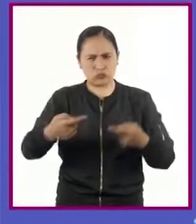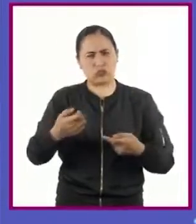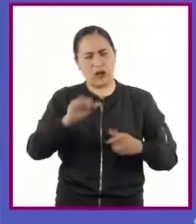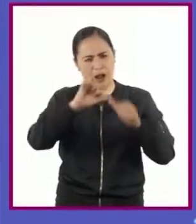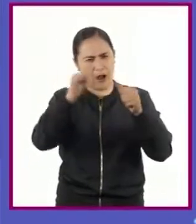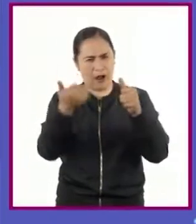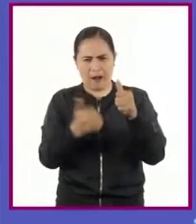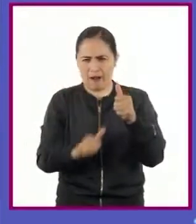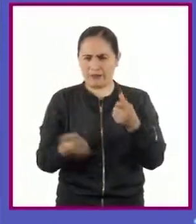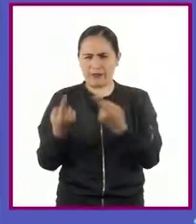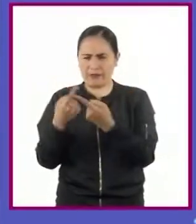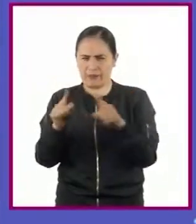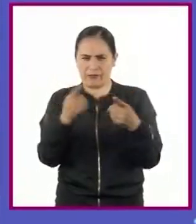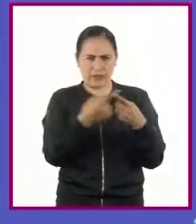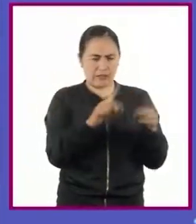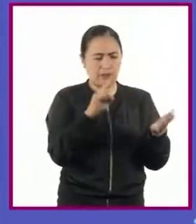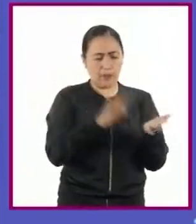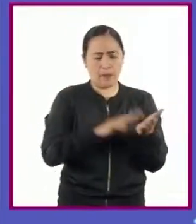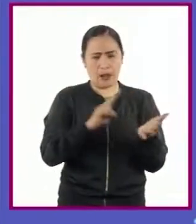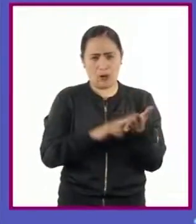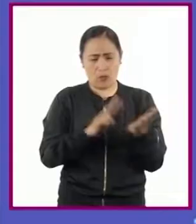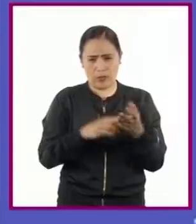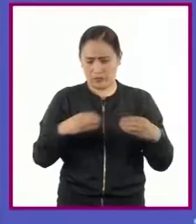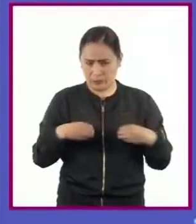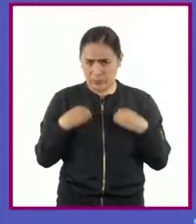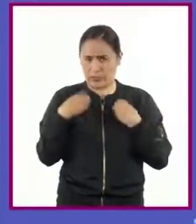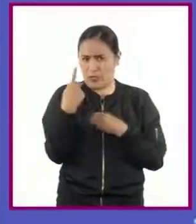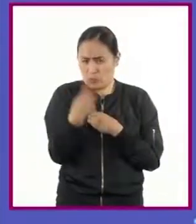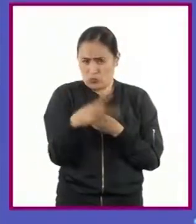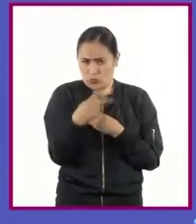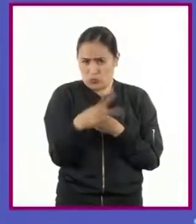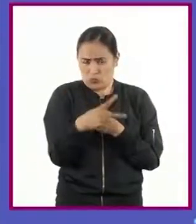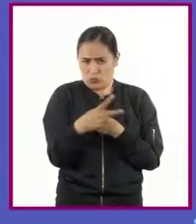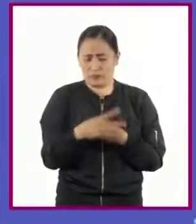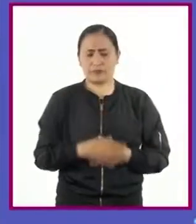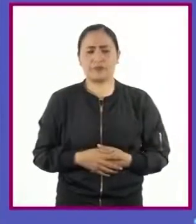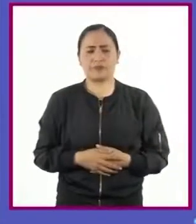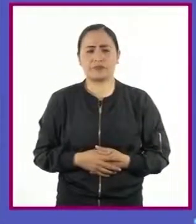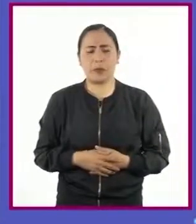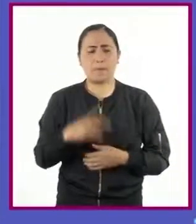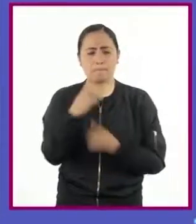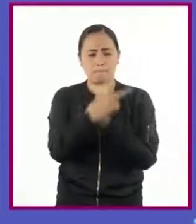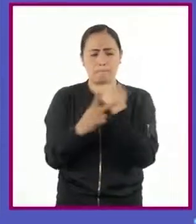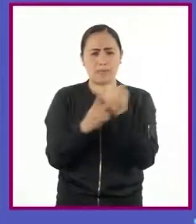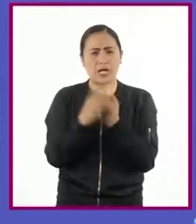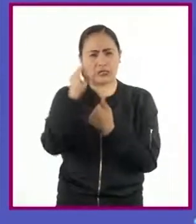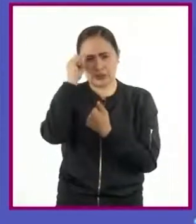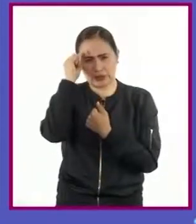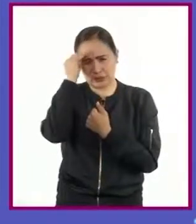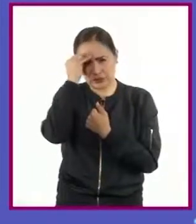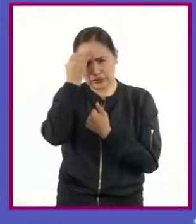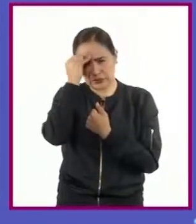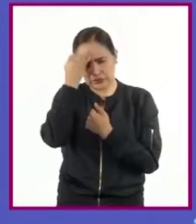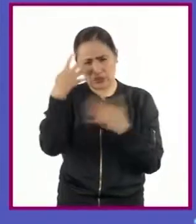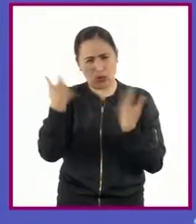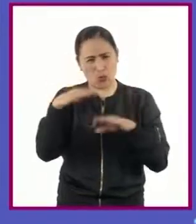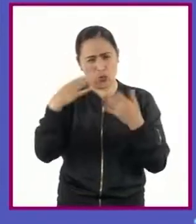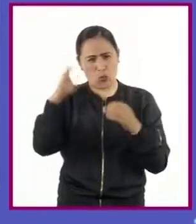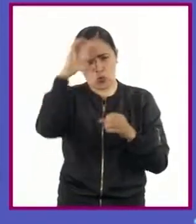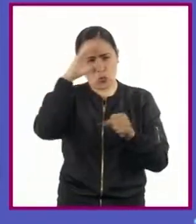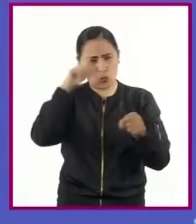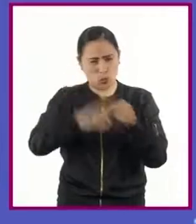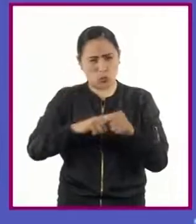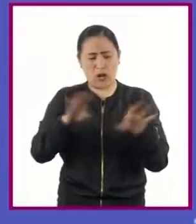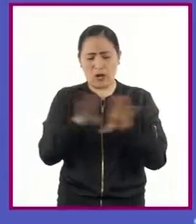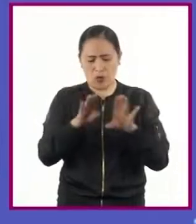artísticas, valores y modos de vida de las personas. India sigue siendo una de las grandes culturas artesanales en el